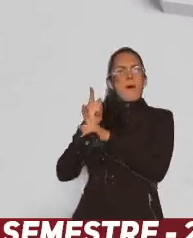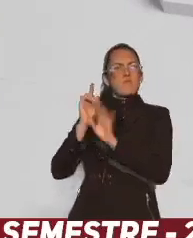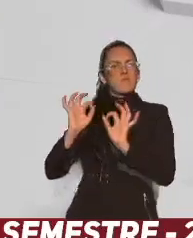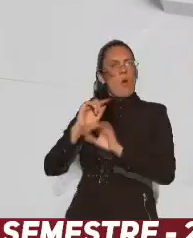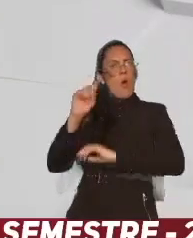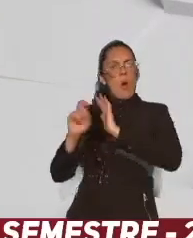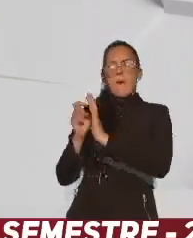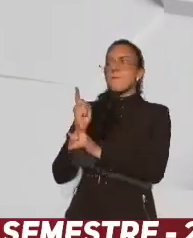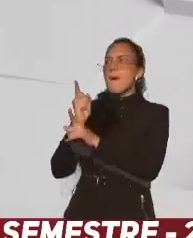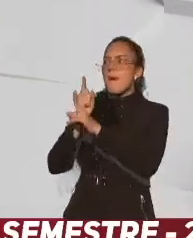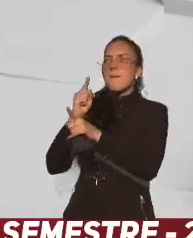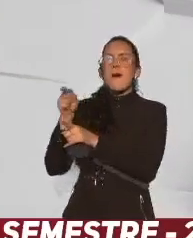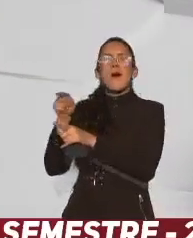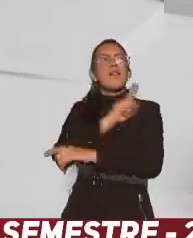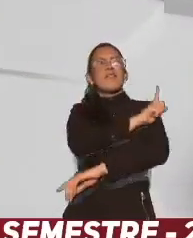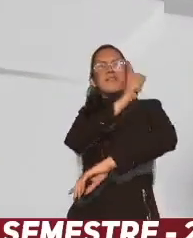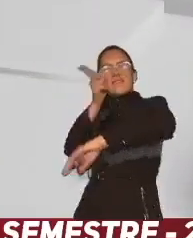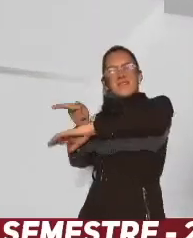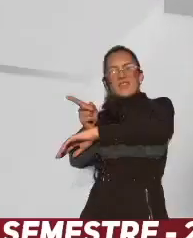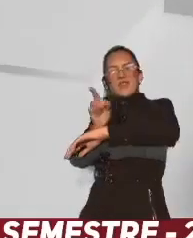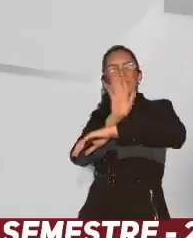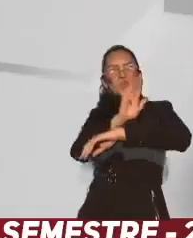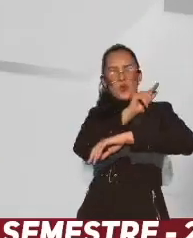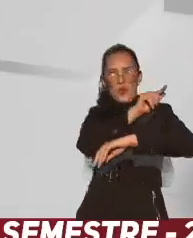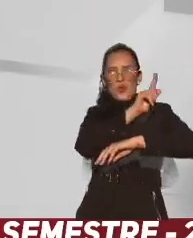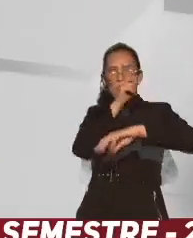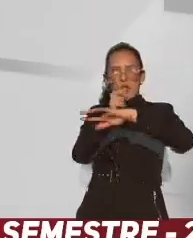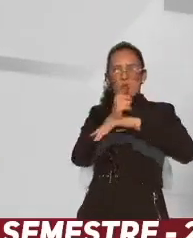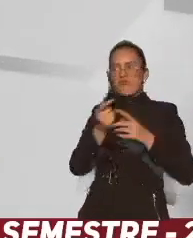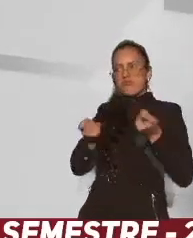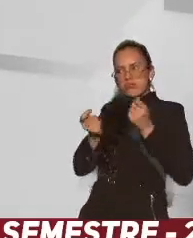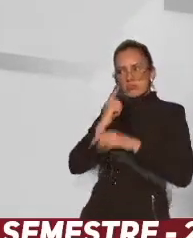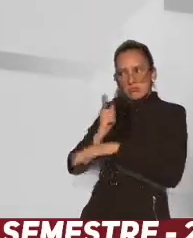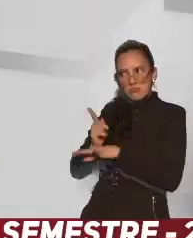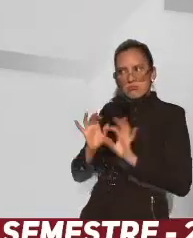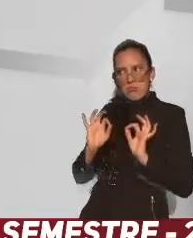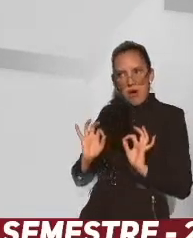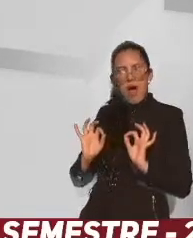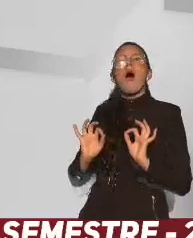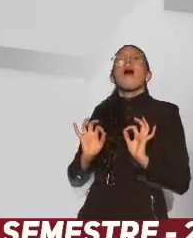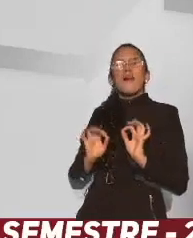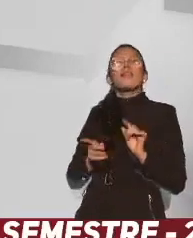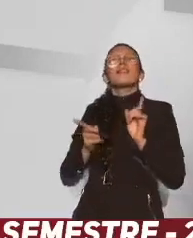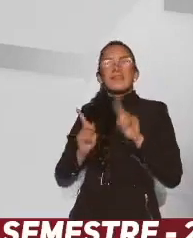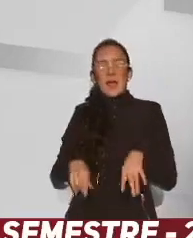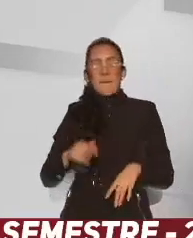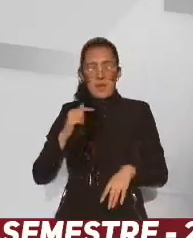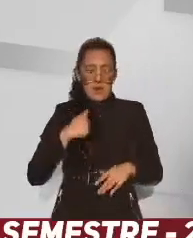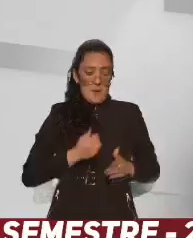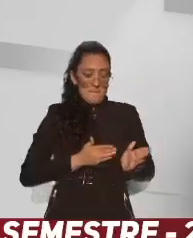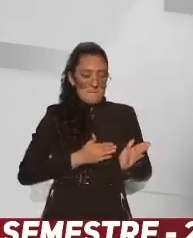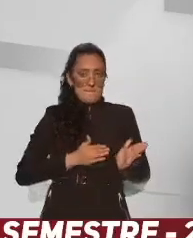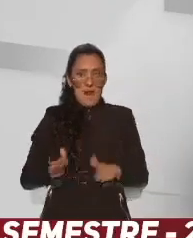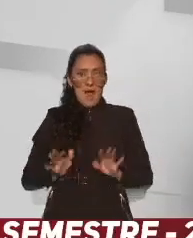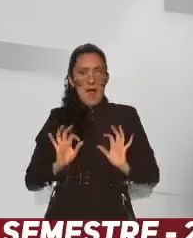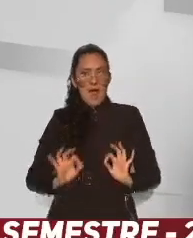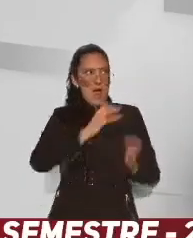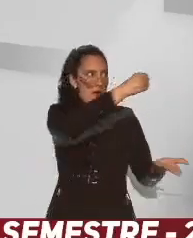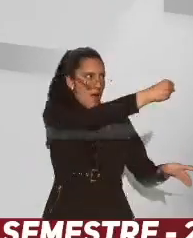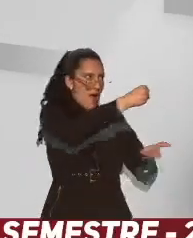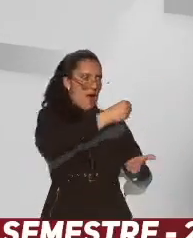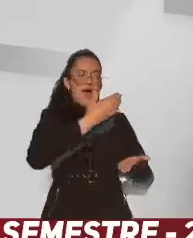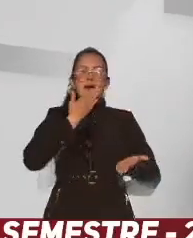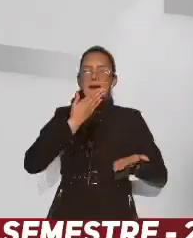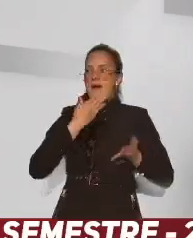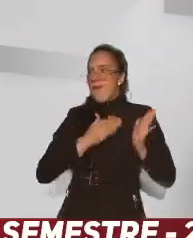Nacional, el Comando General de las Fuerzas Militares, en el planeamiento no solo de los recursos,